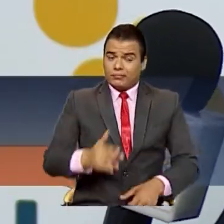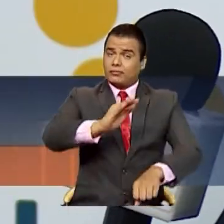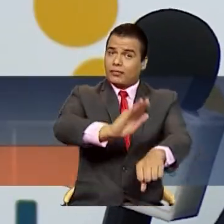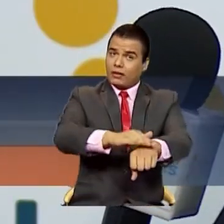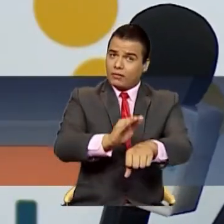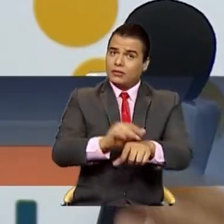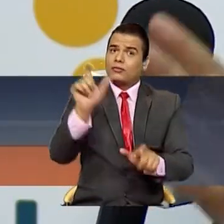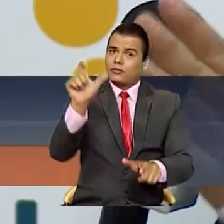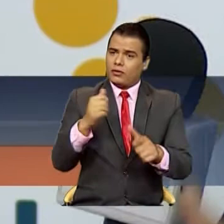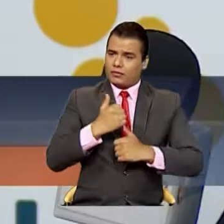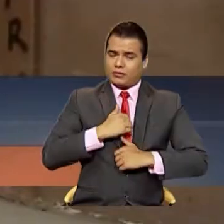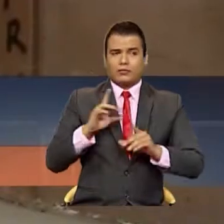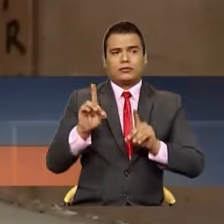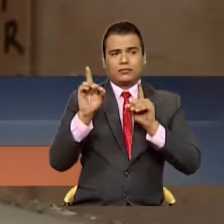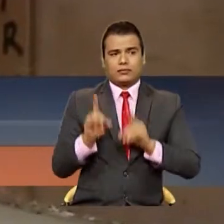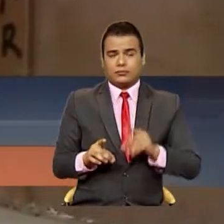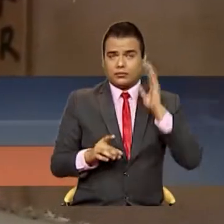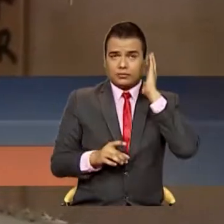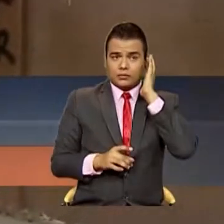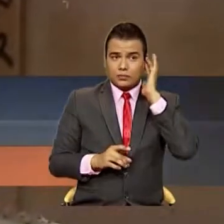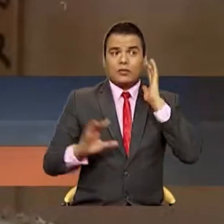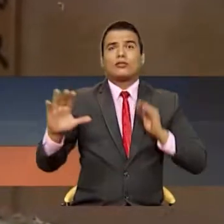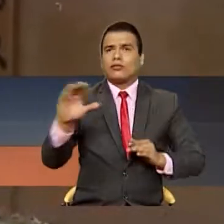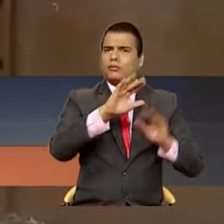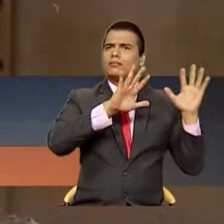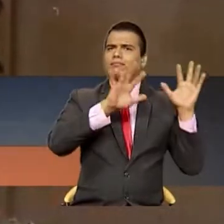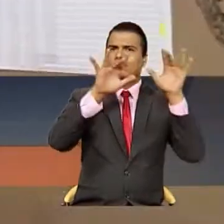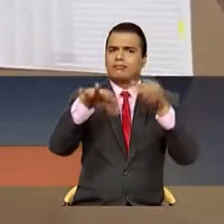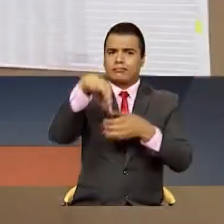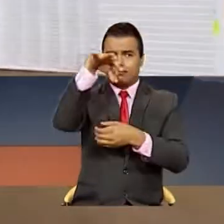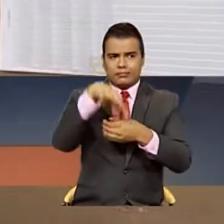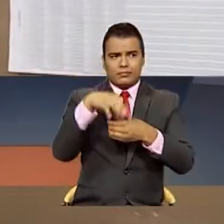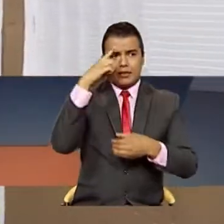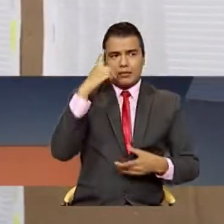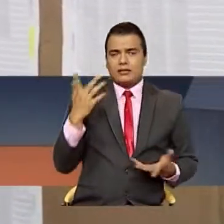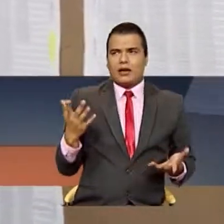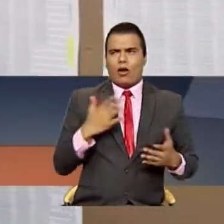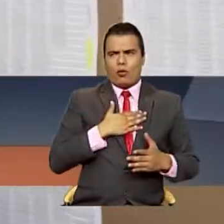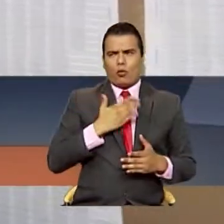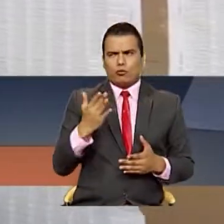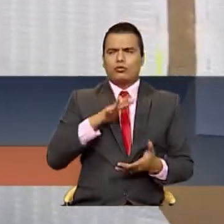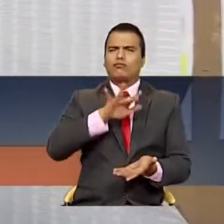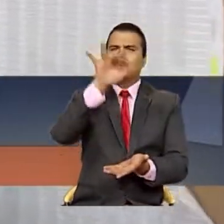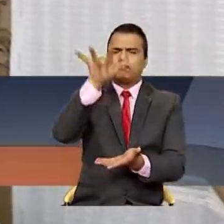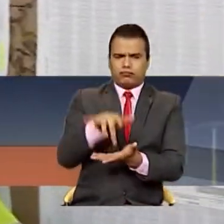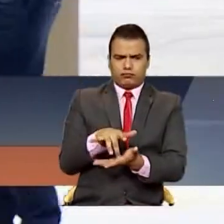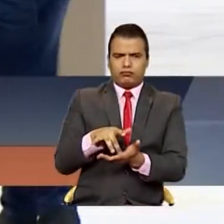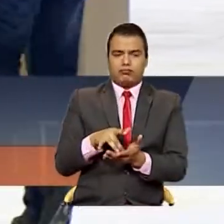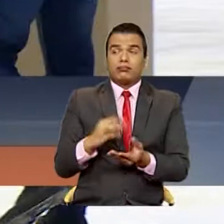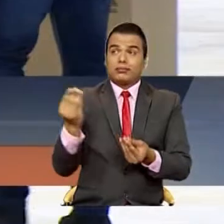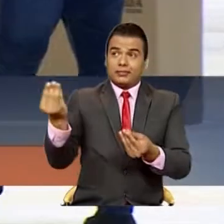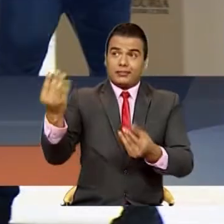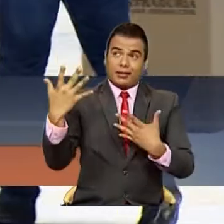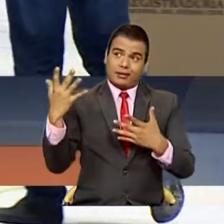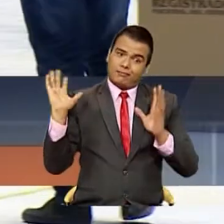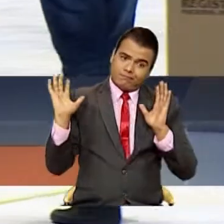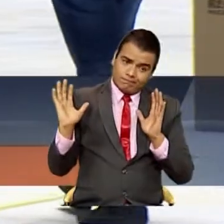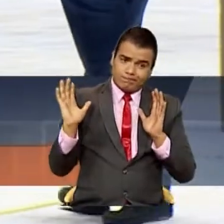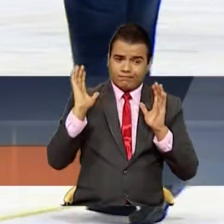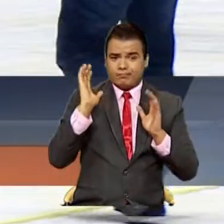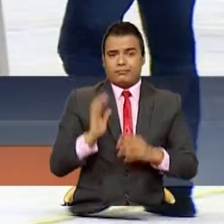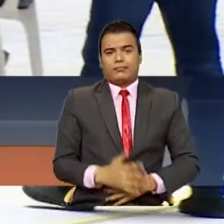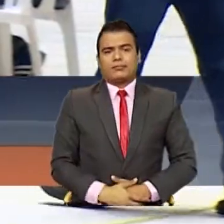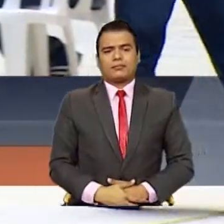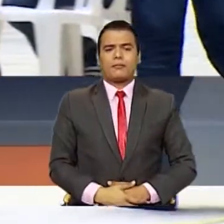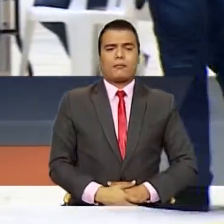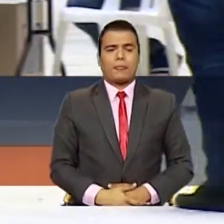el voto. El llamado participen, es ir a votar. Participen, sí. Pero no apunte. Yo voy, claro, yo participo, pero recibo una dádiva para el voto.